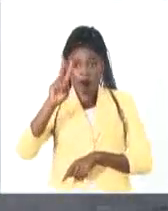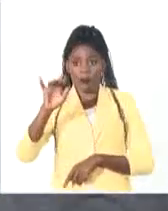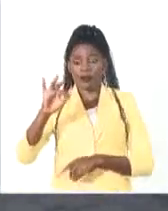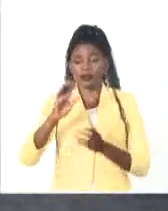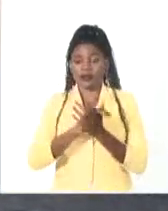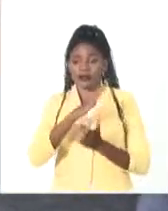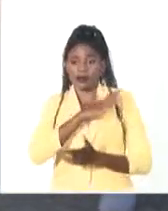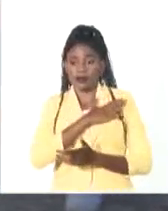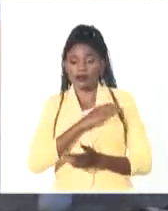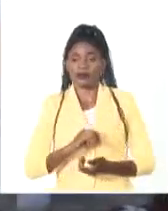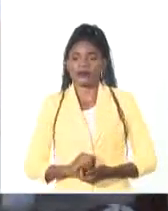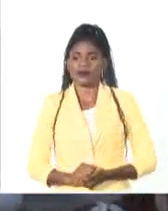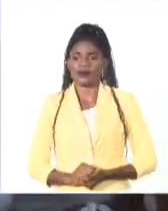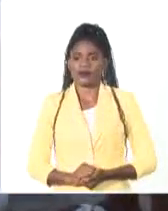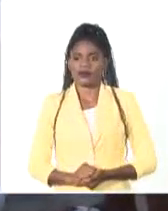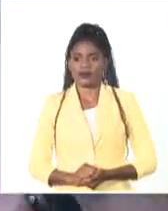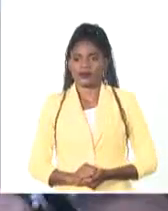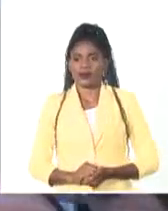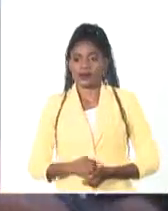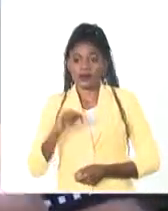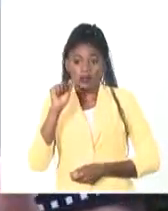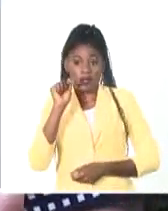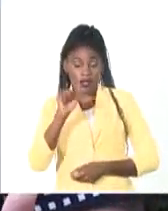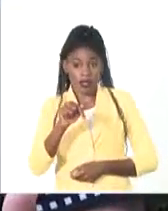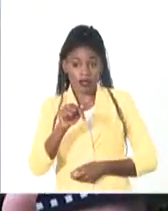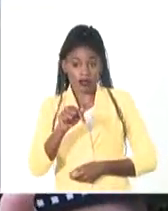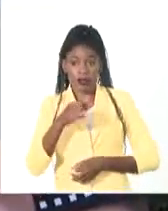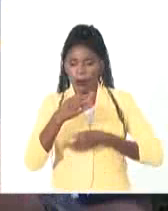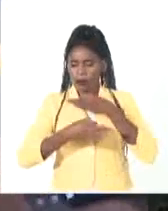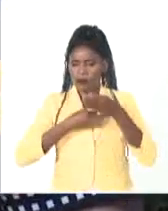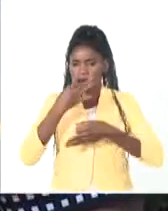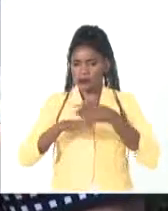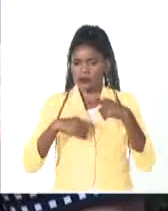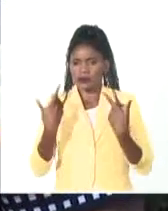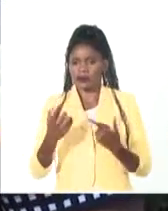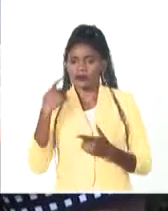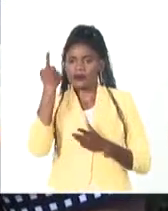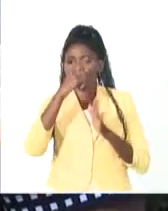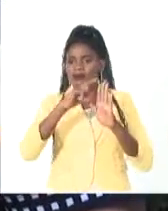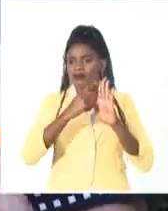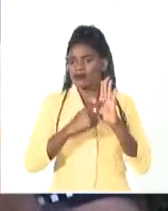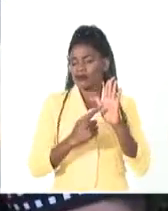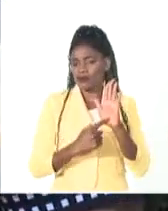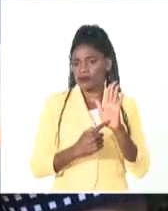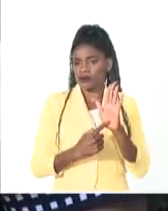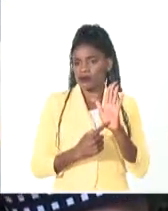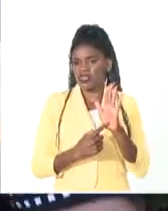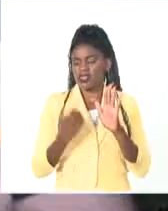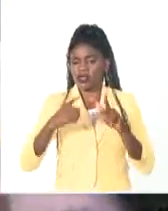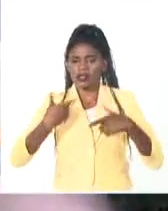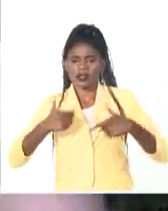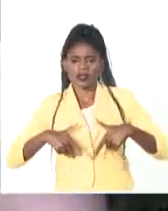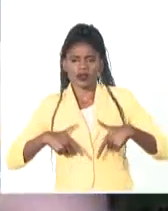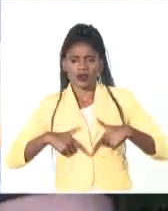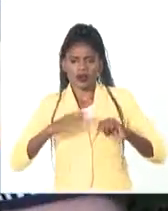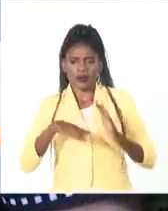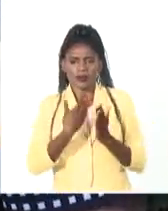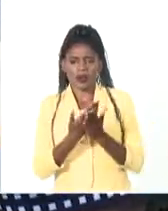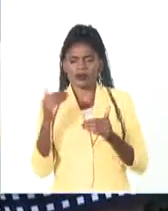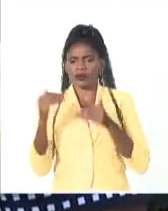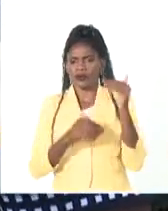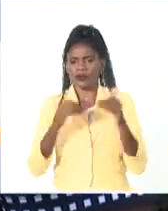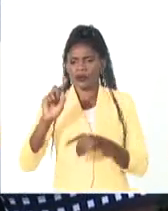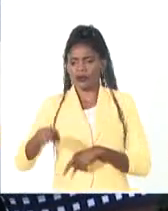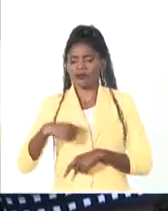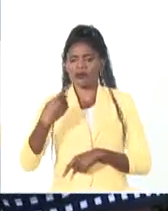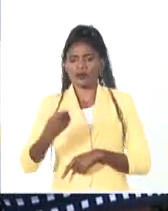es una expresión indirecta, o quizás hasta directa, del carácter democrático de los candidatos que participan en las